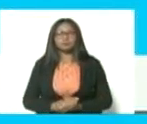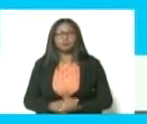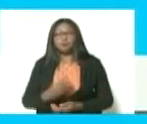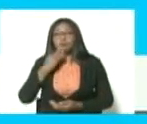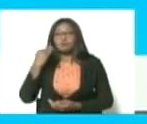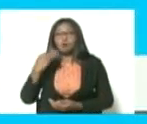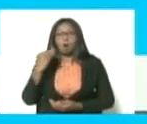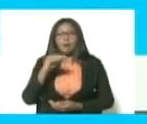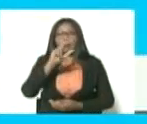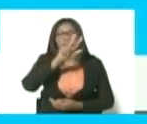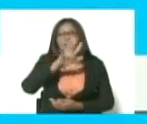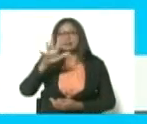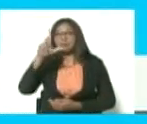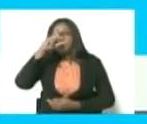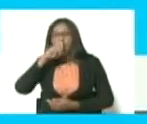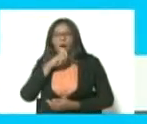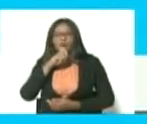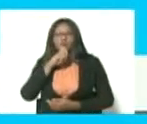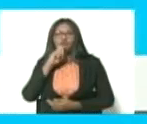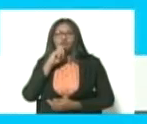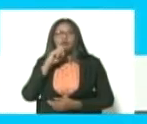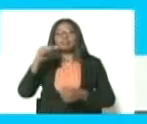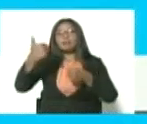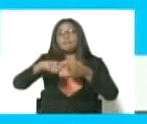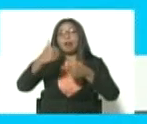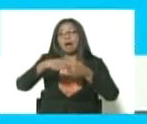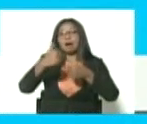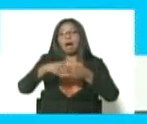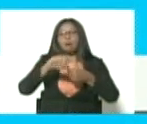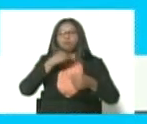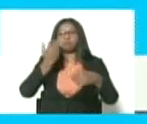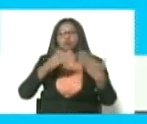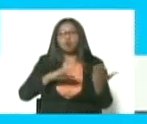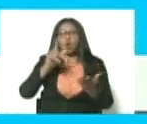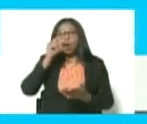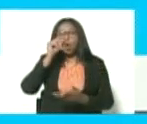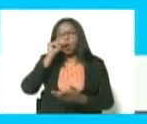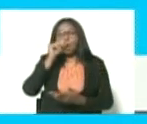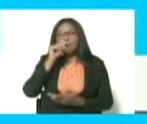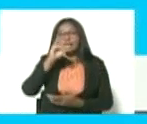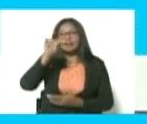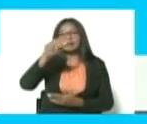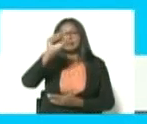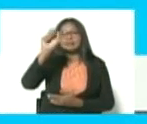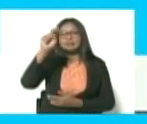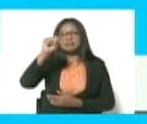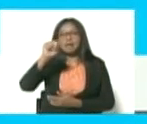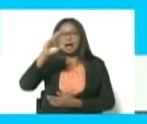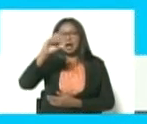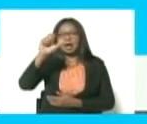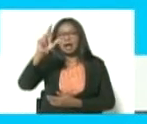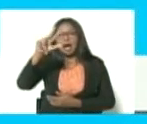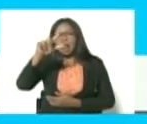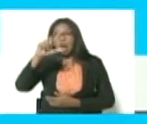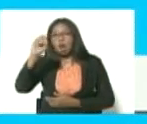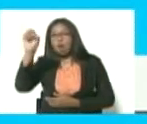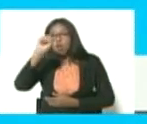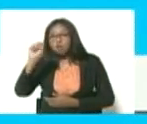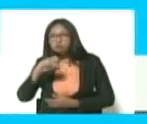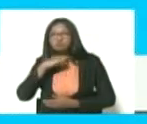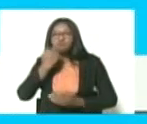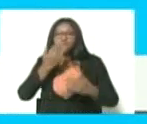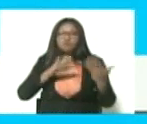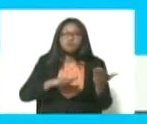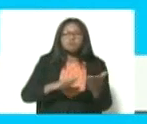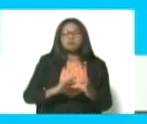joven de 35 años de Maracaibo, Giancarlos Martínez. Entonces también en